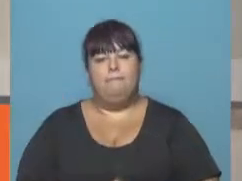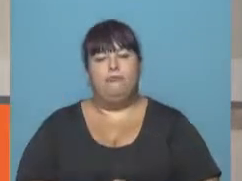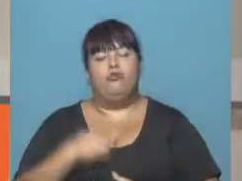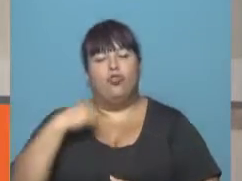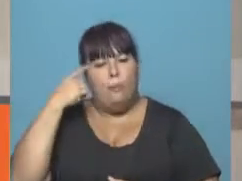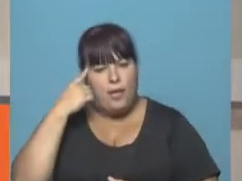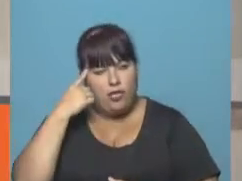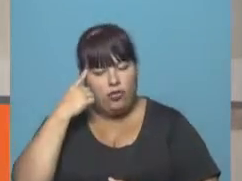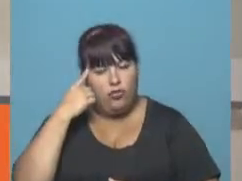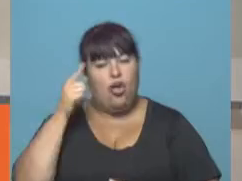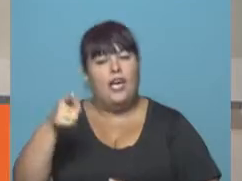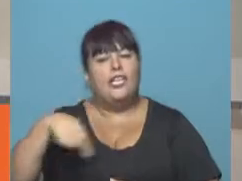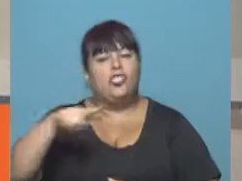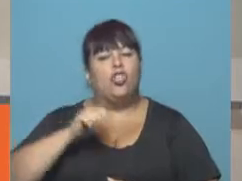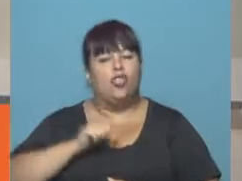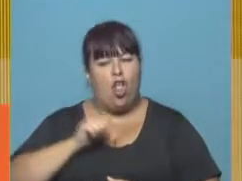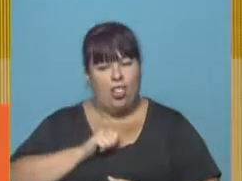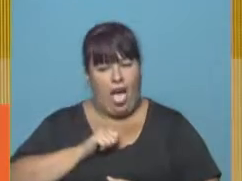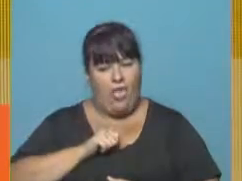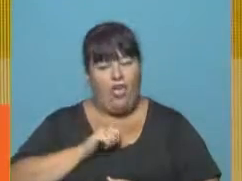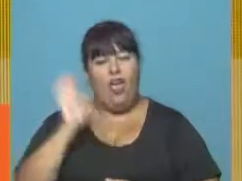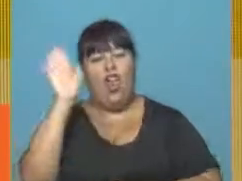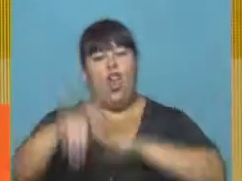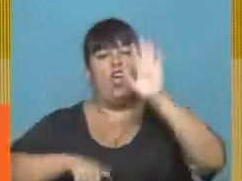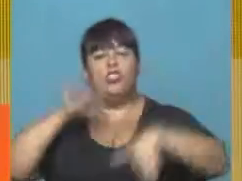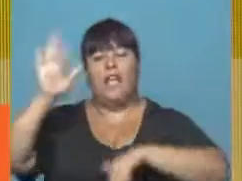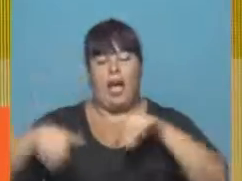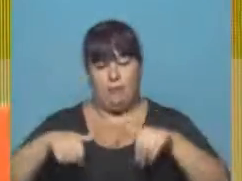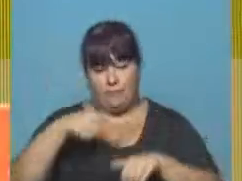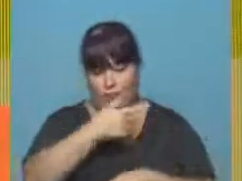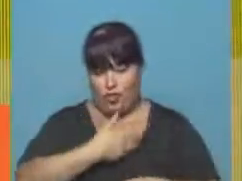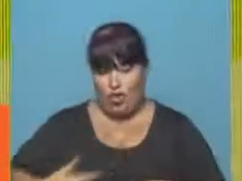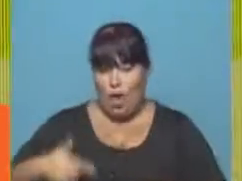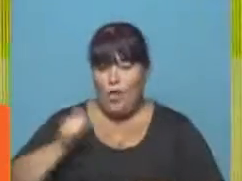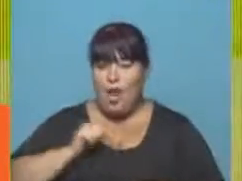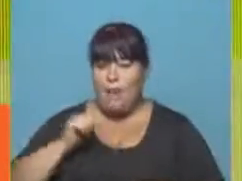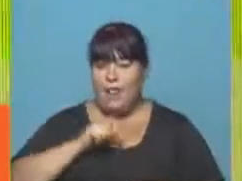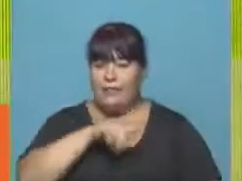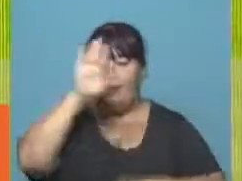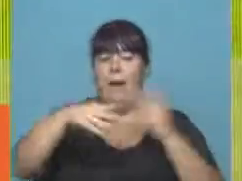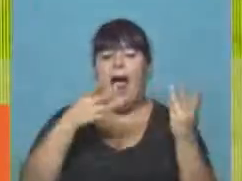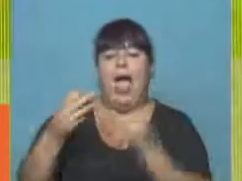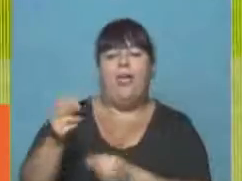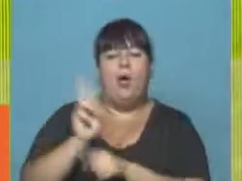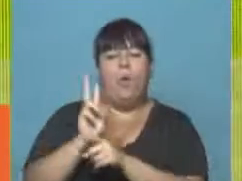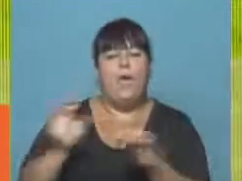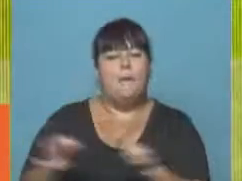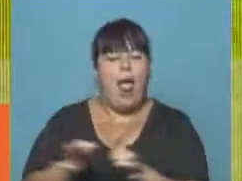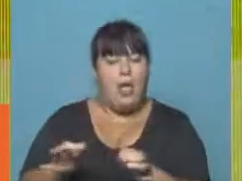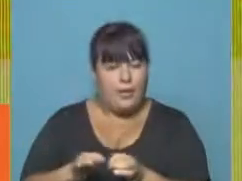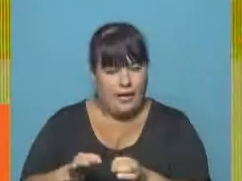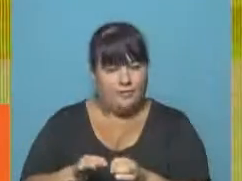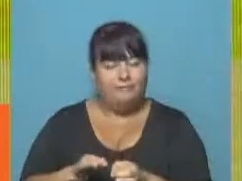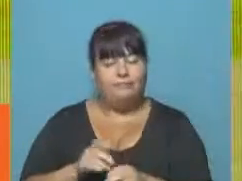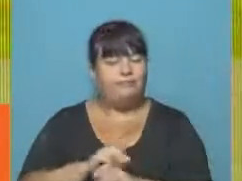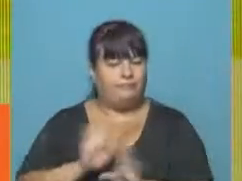Yo creo que aquellos soldados que fueron llamados por el gobierno de turno a defender las Malvinas